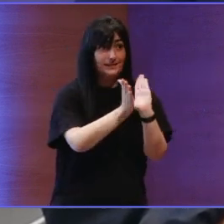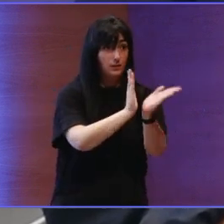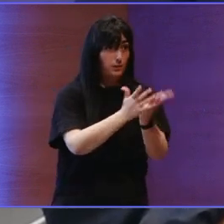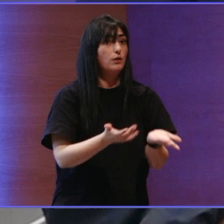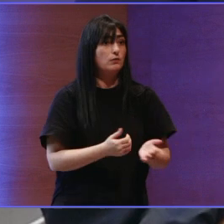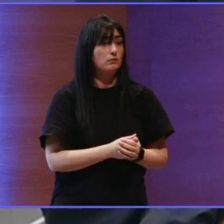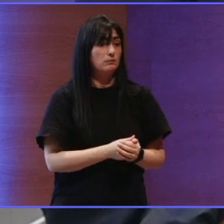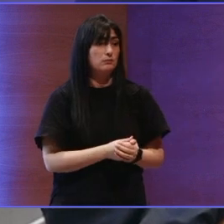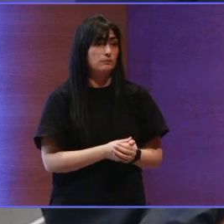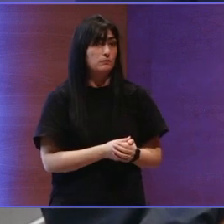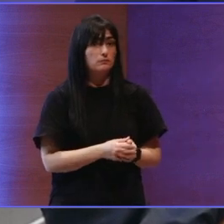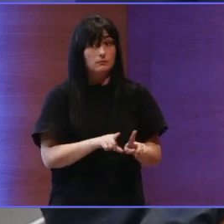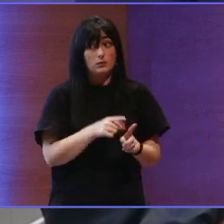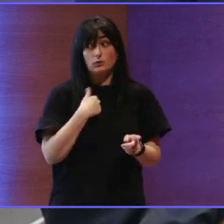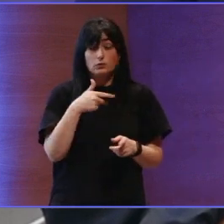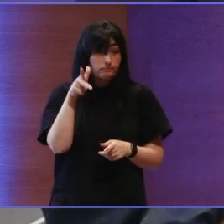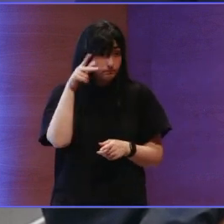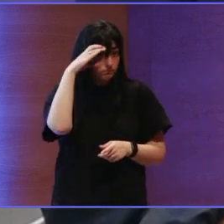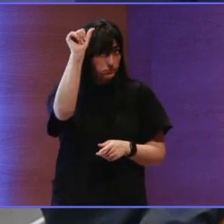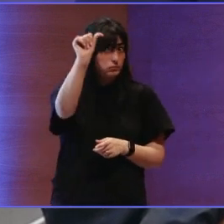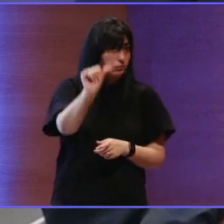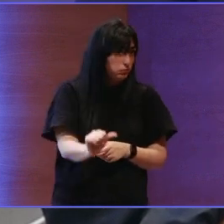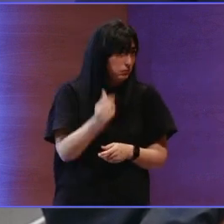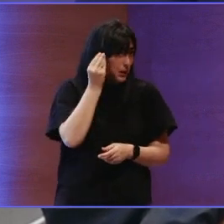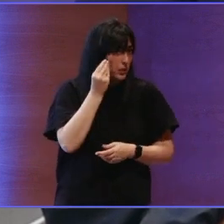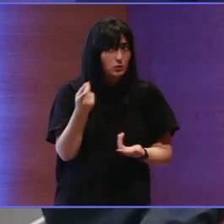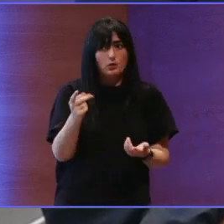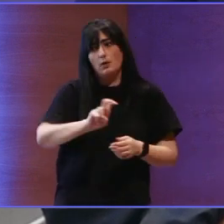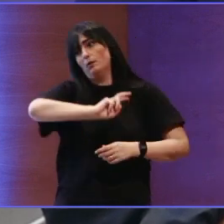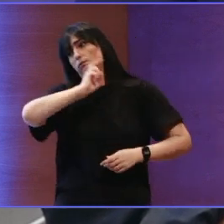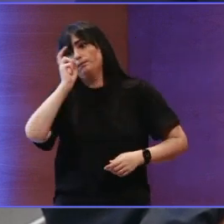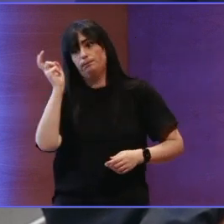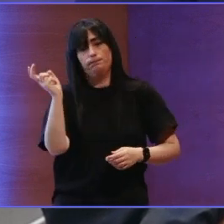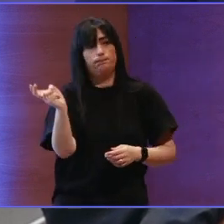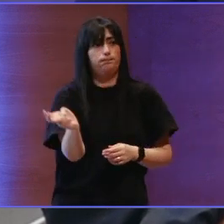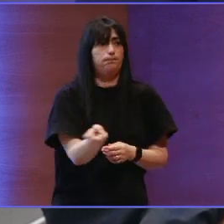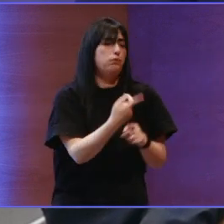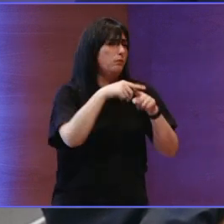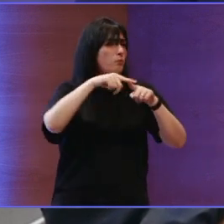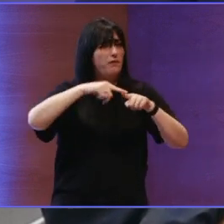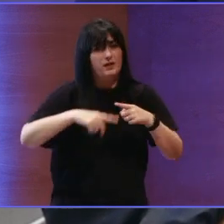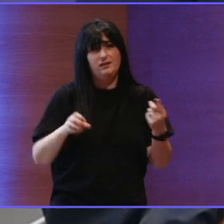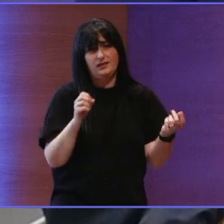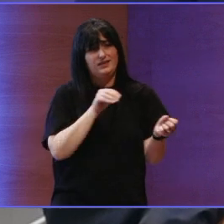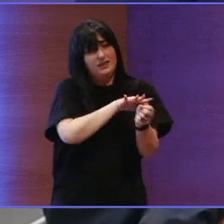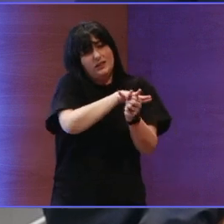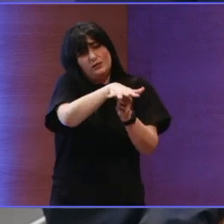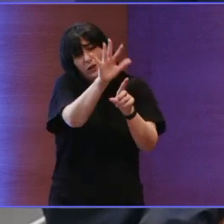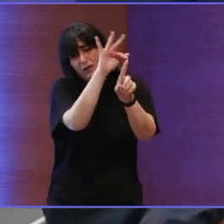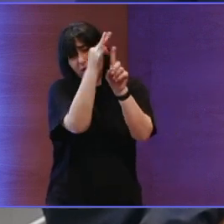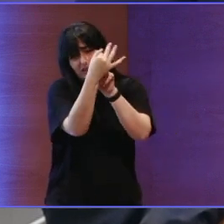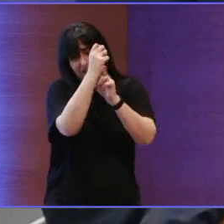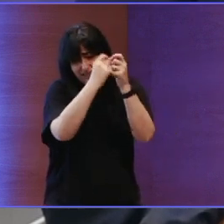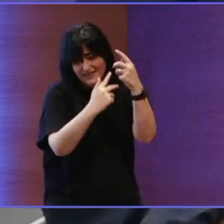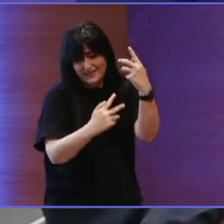Como creo que escuchando se ponía muy deo son muy plurales son muy diversos inciden muchos aspectos y si no conocemos esos